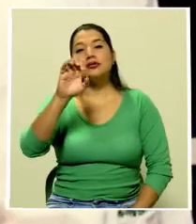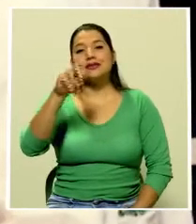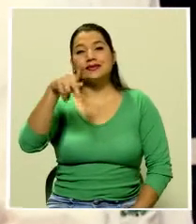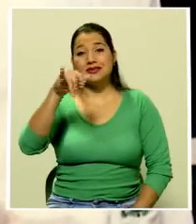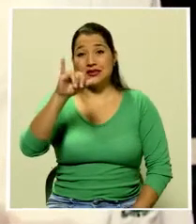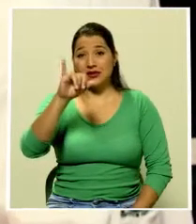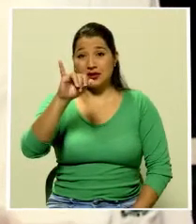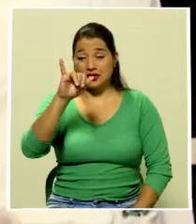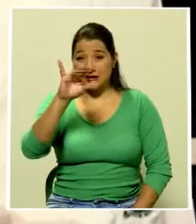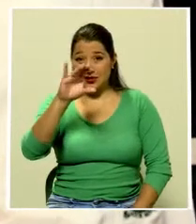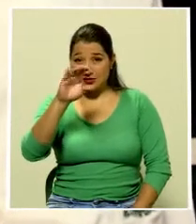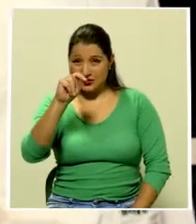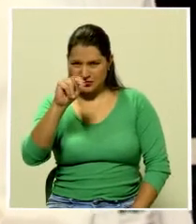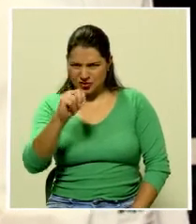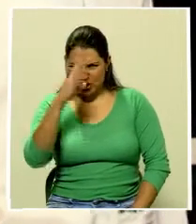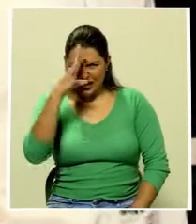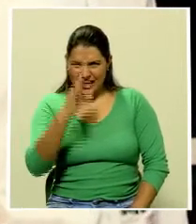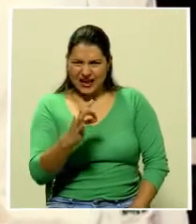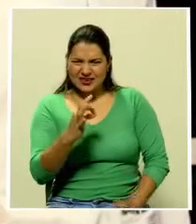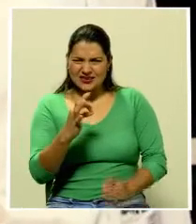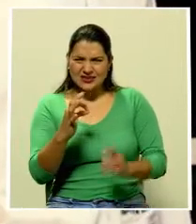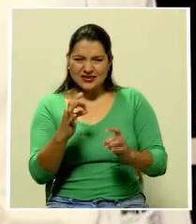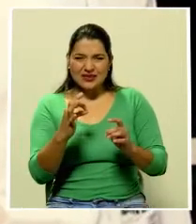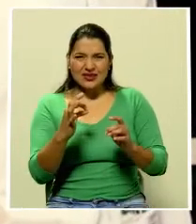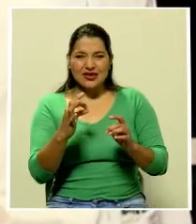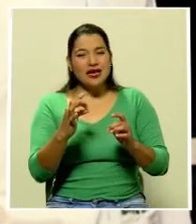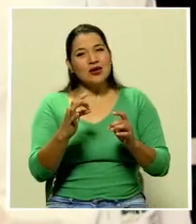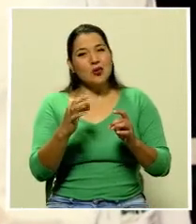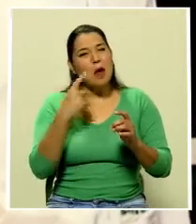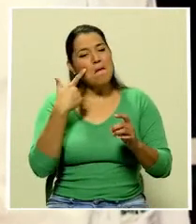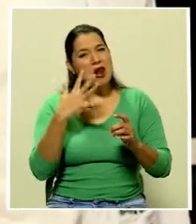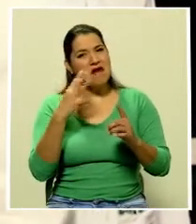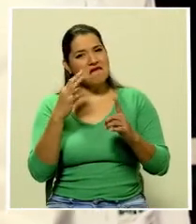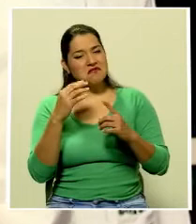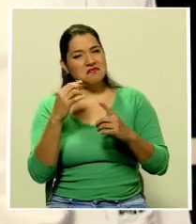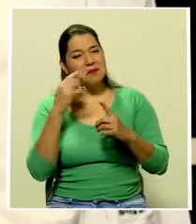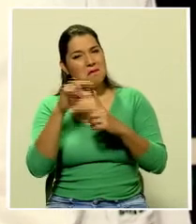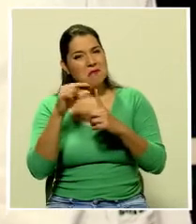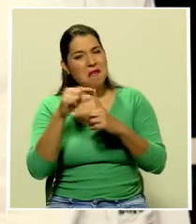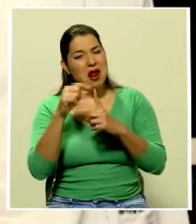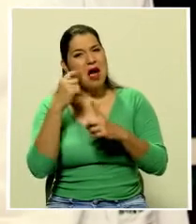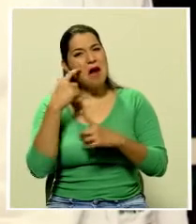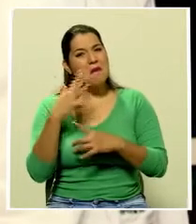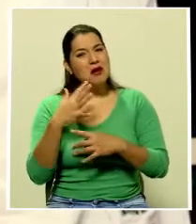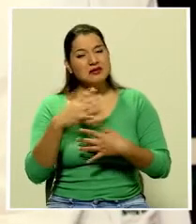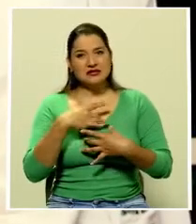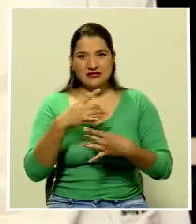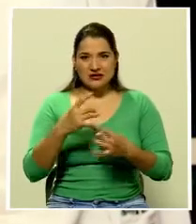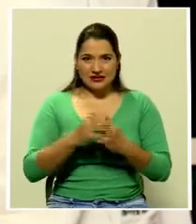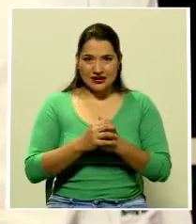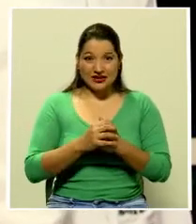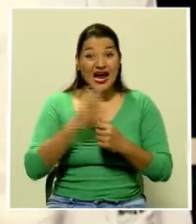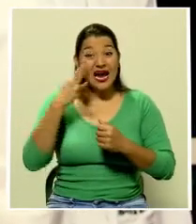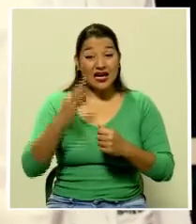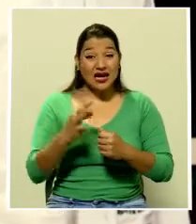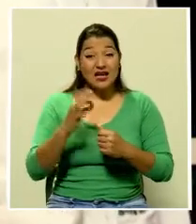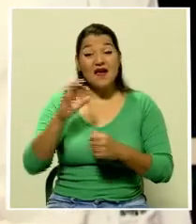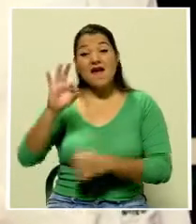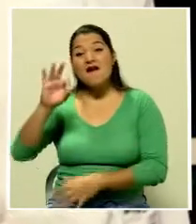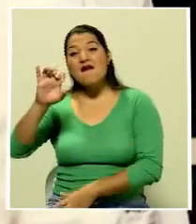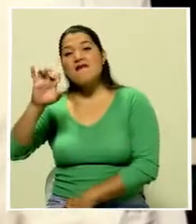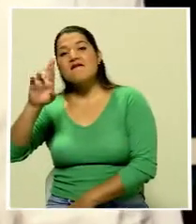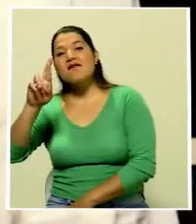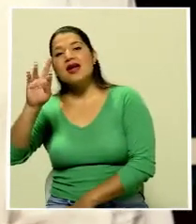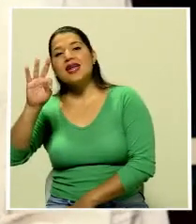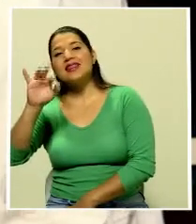concepción es fertilización y no es fertilización. Fertilización es fertilización. Concepción